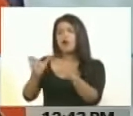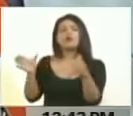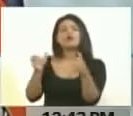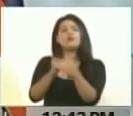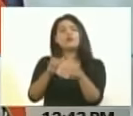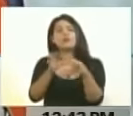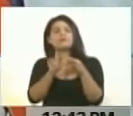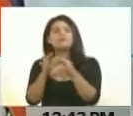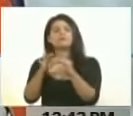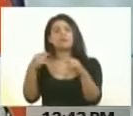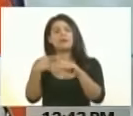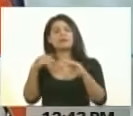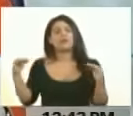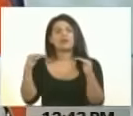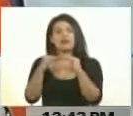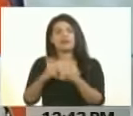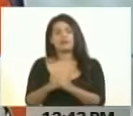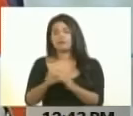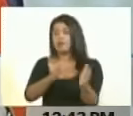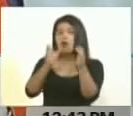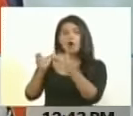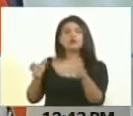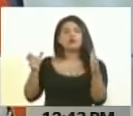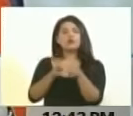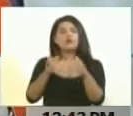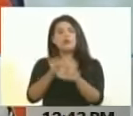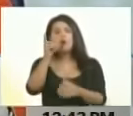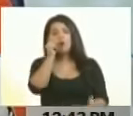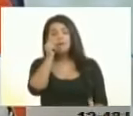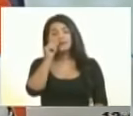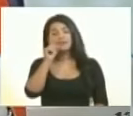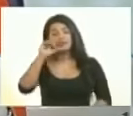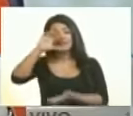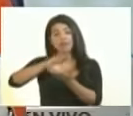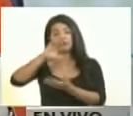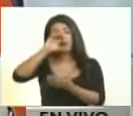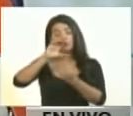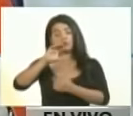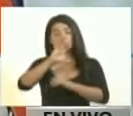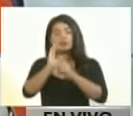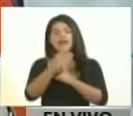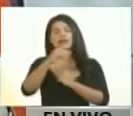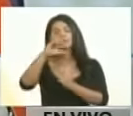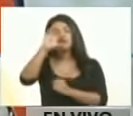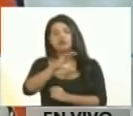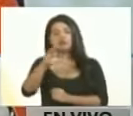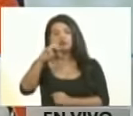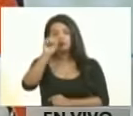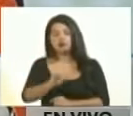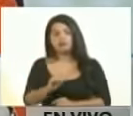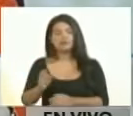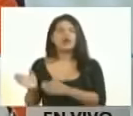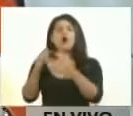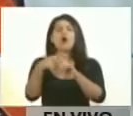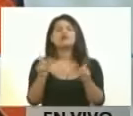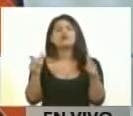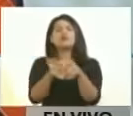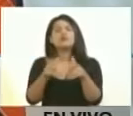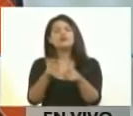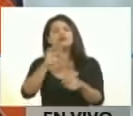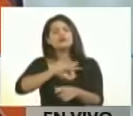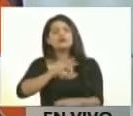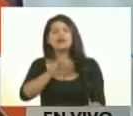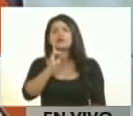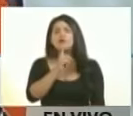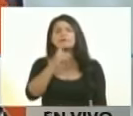Igualdad, Asamblea Barrial Almagro Balvanera, Centro Cultural Cruz del Sur, Agrupación Peronista Diciembre del 7-2,